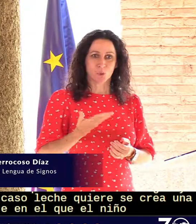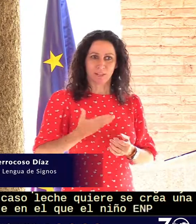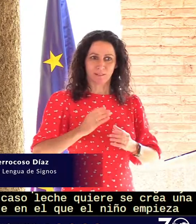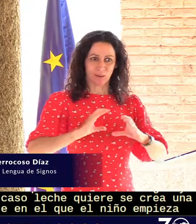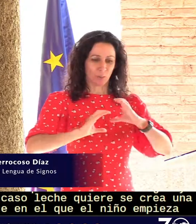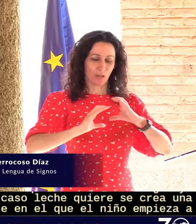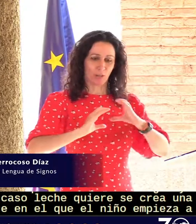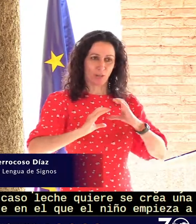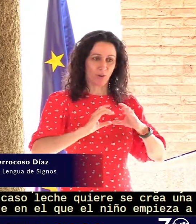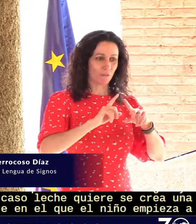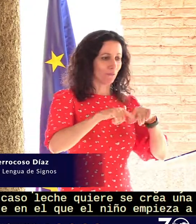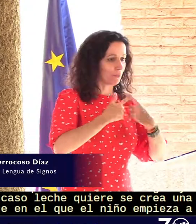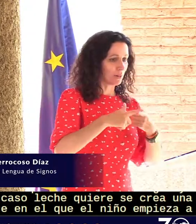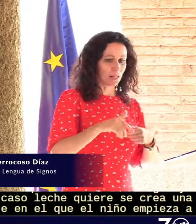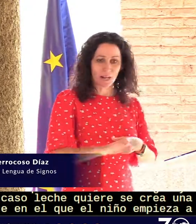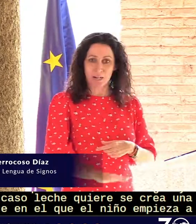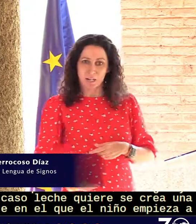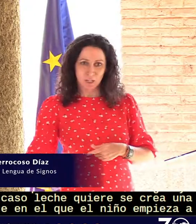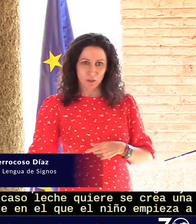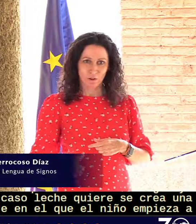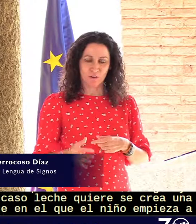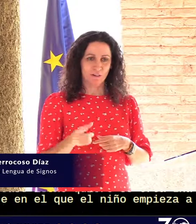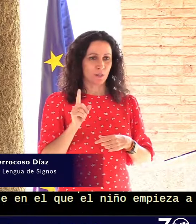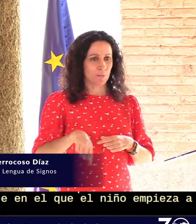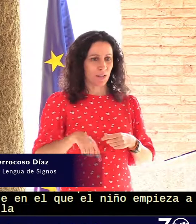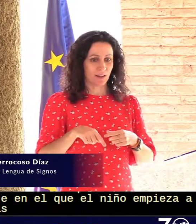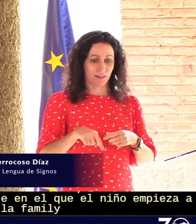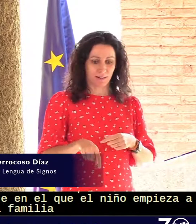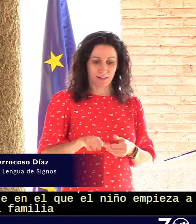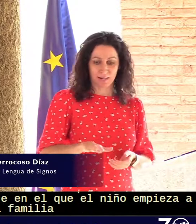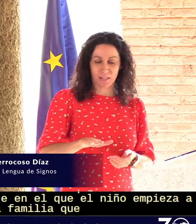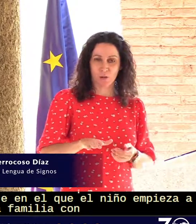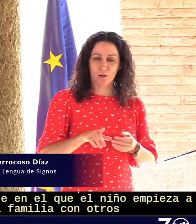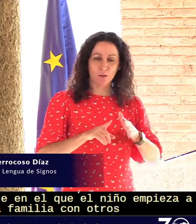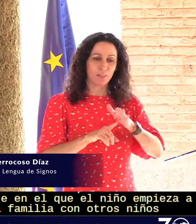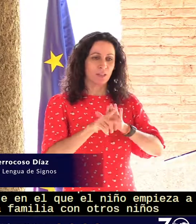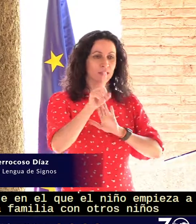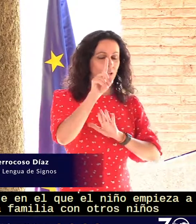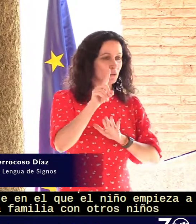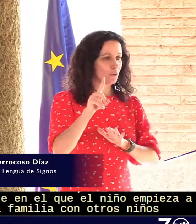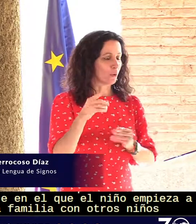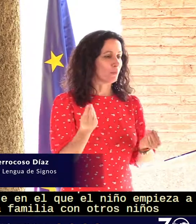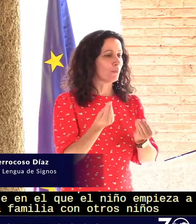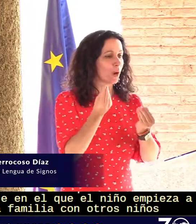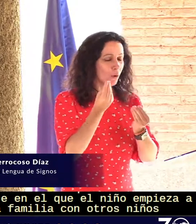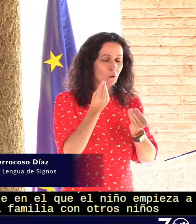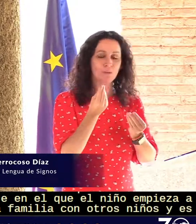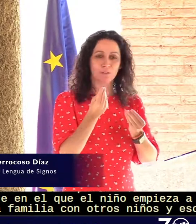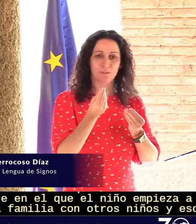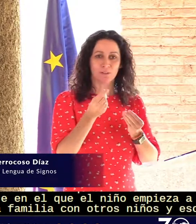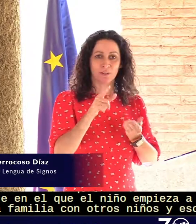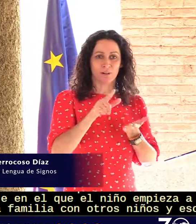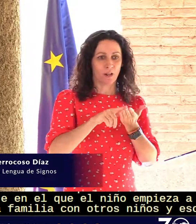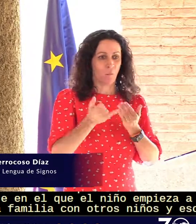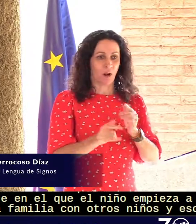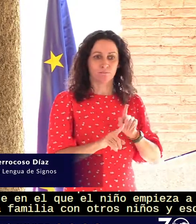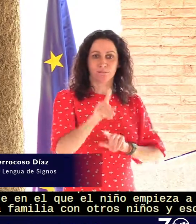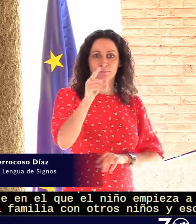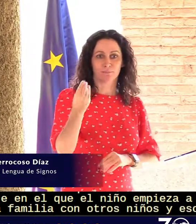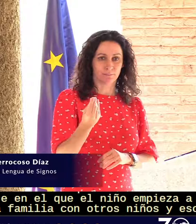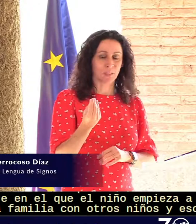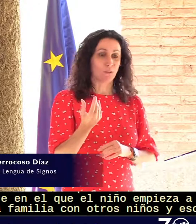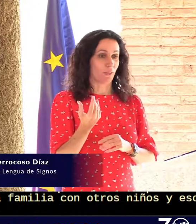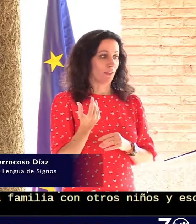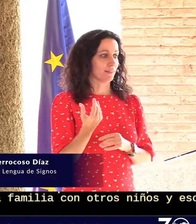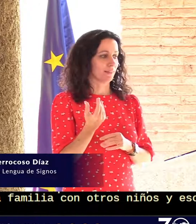empieza a formar sus conceptos eh Ya sea en la familia con otros niños eh Y eso que le da a al niño